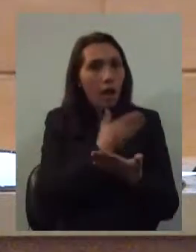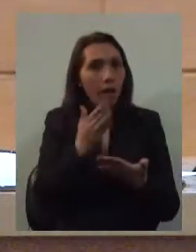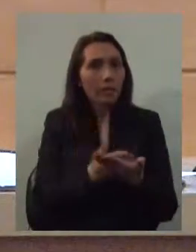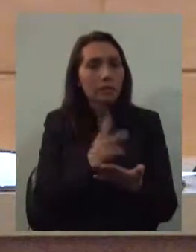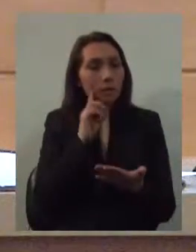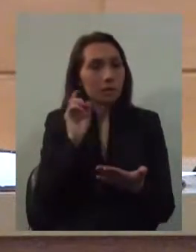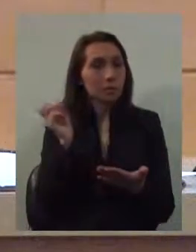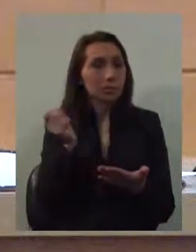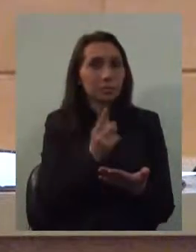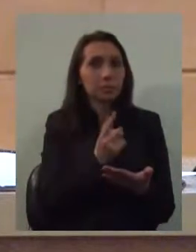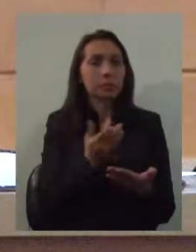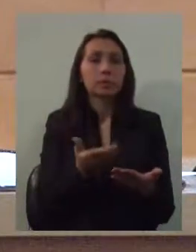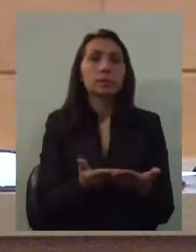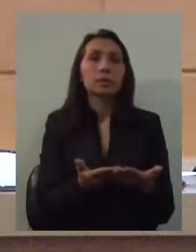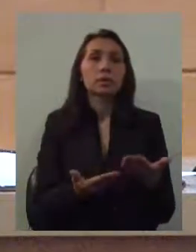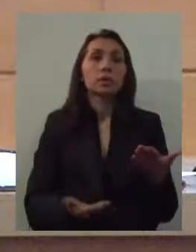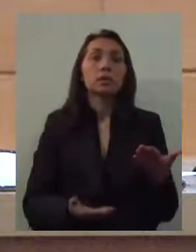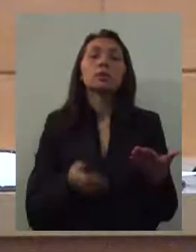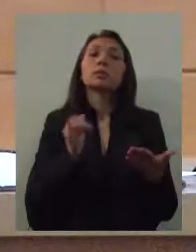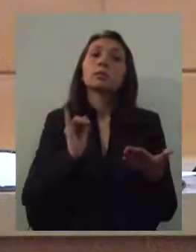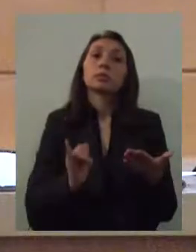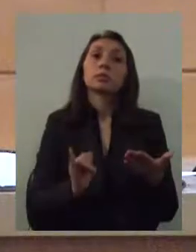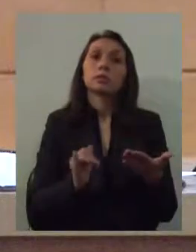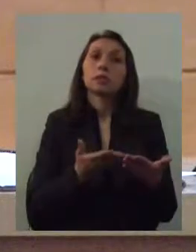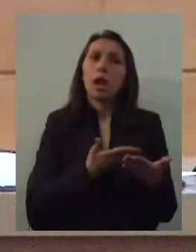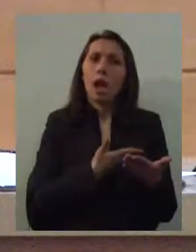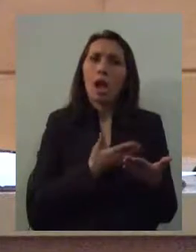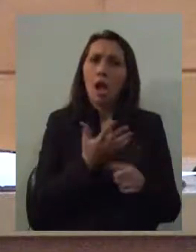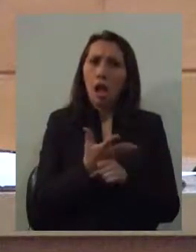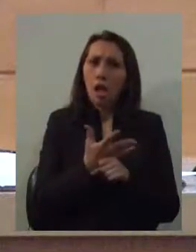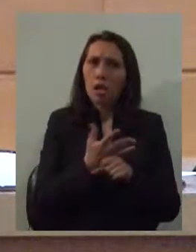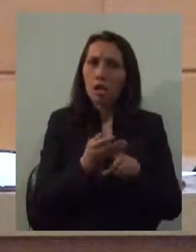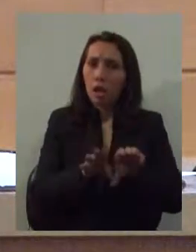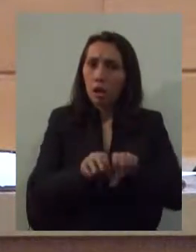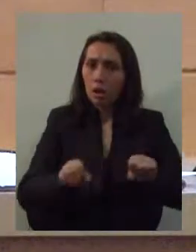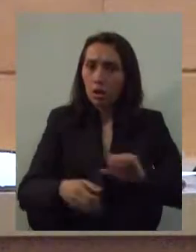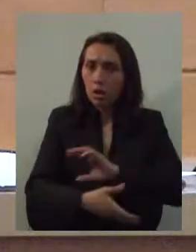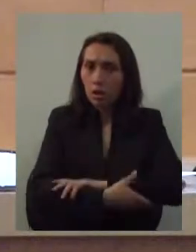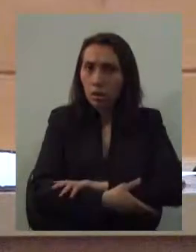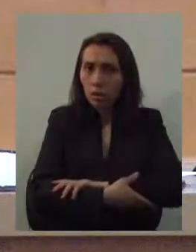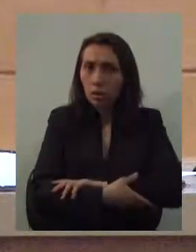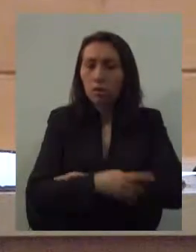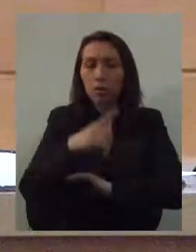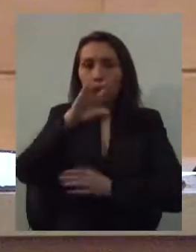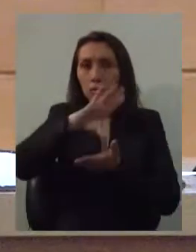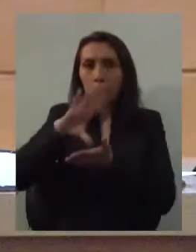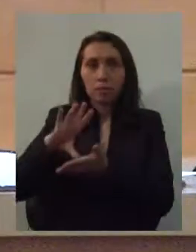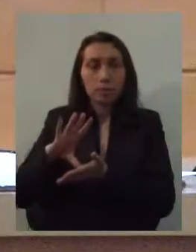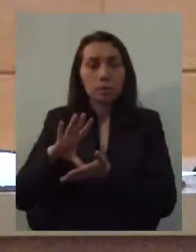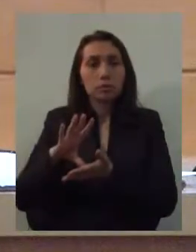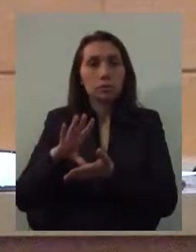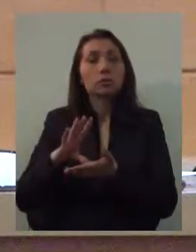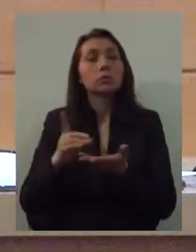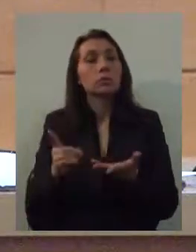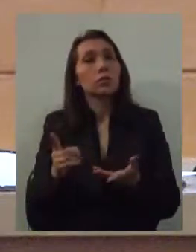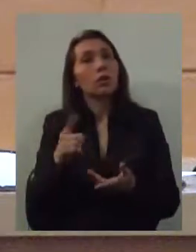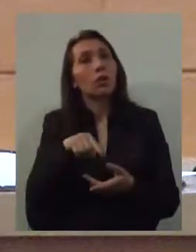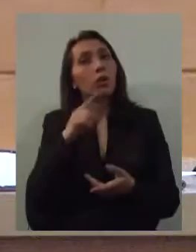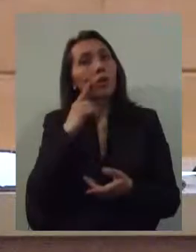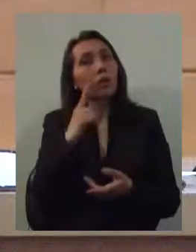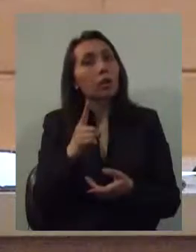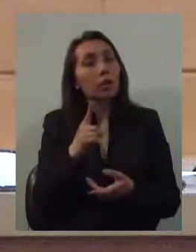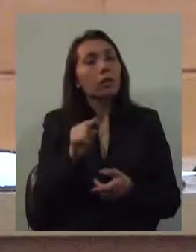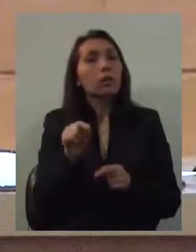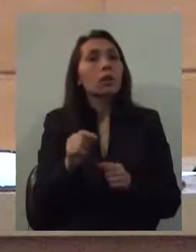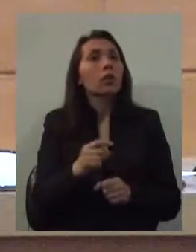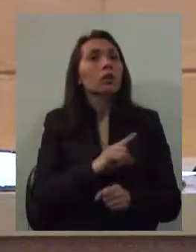término es si tenemos tratado y atenernos exclusivamente a él respecto de la